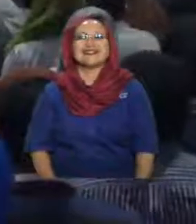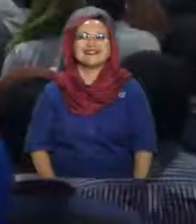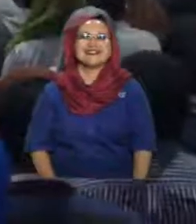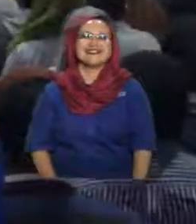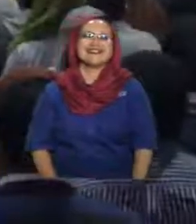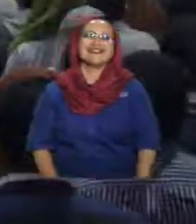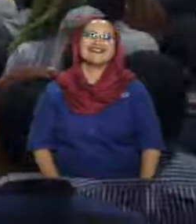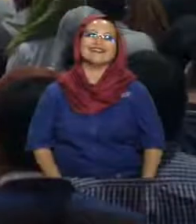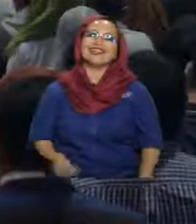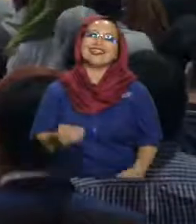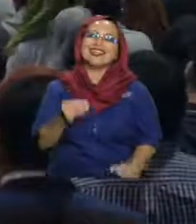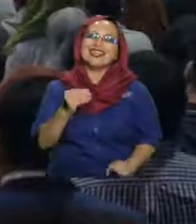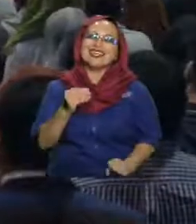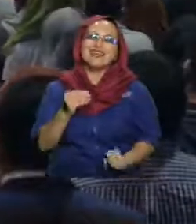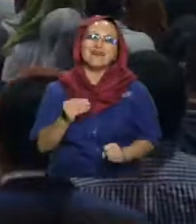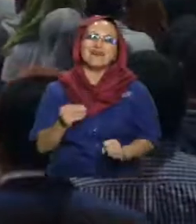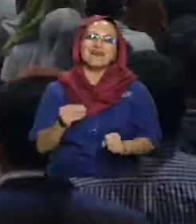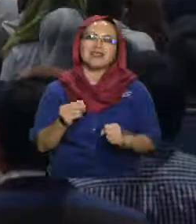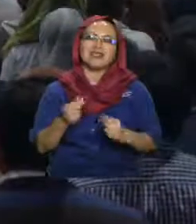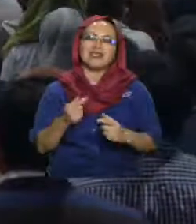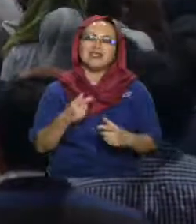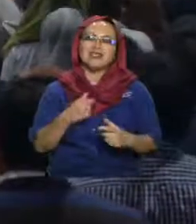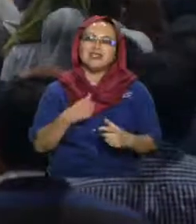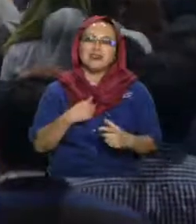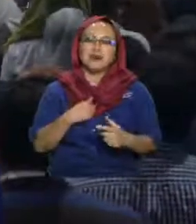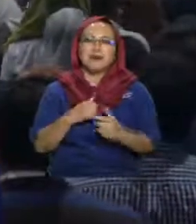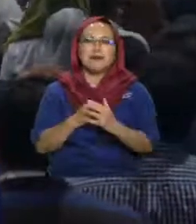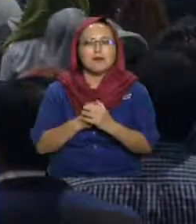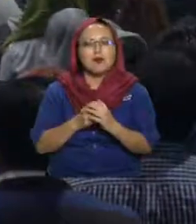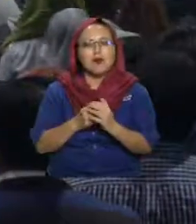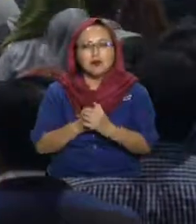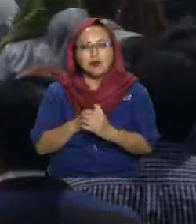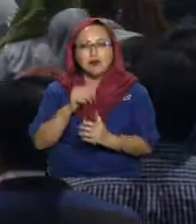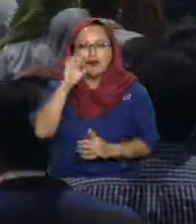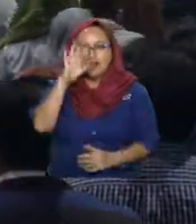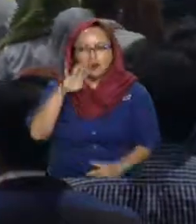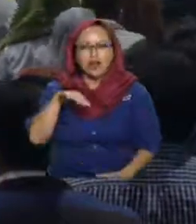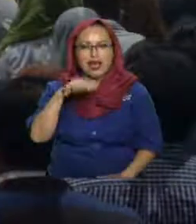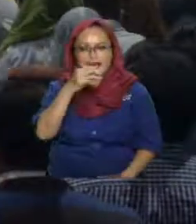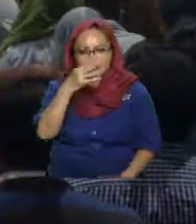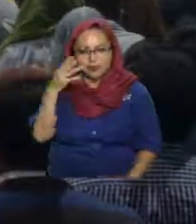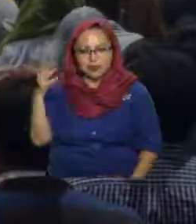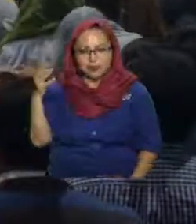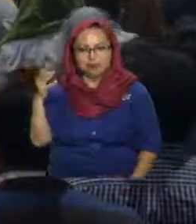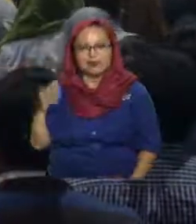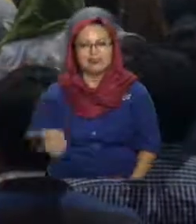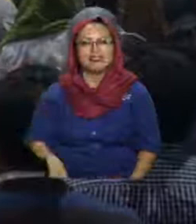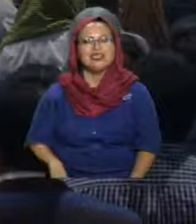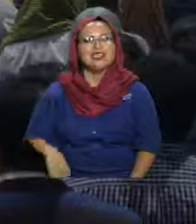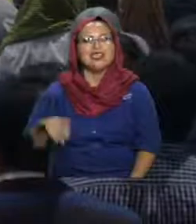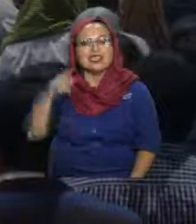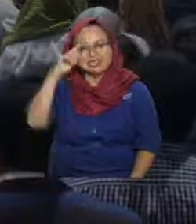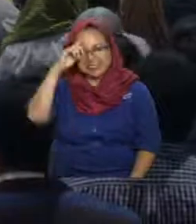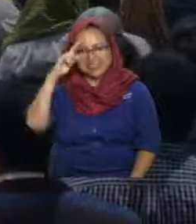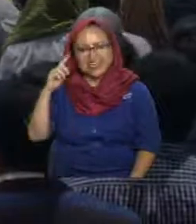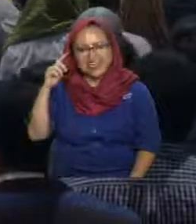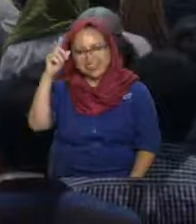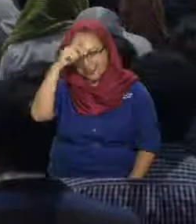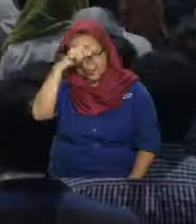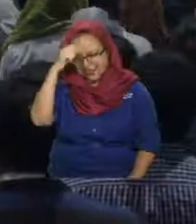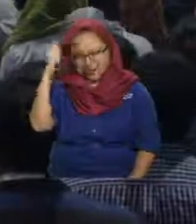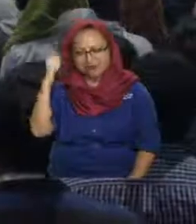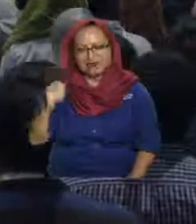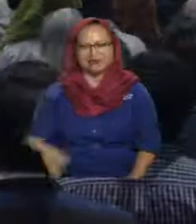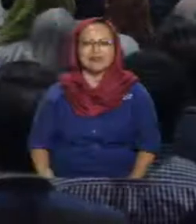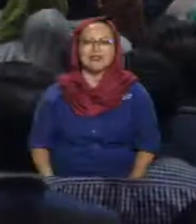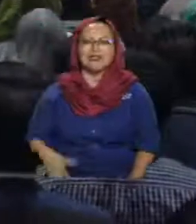no hemos pasado el horario. Yo a veces estoy preocupado por el horario, ¿verdad? Porque sé que son días laborales,